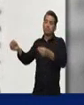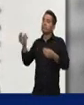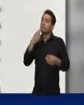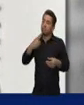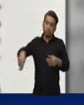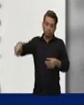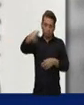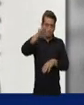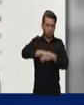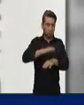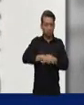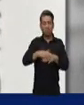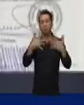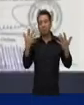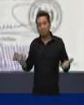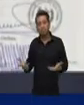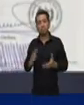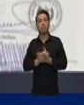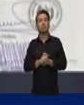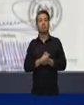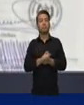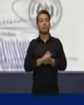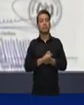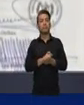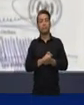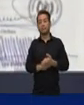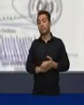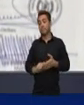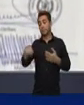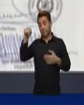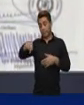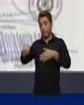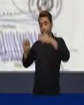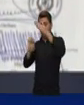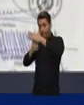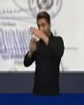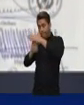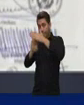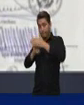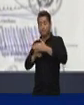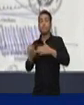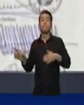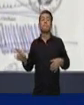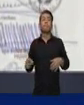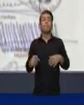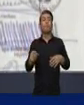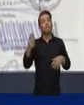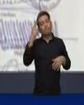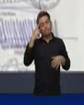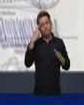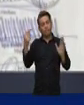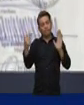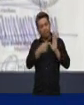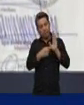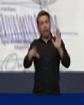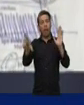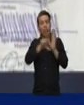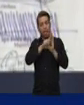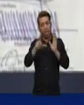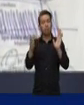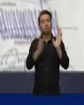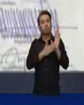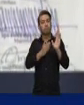lo siguiente. Este tribunal, con fundamento en lo considerado y leyes citadas al resolver, declara